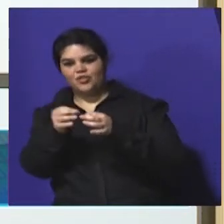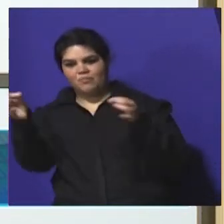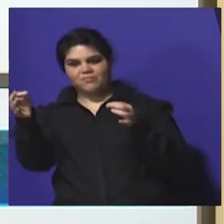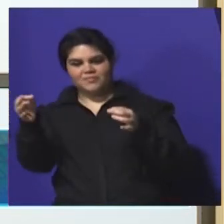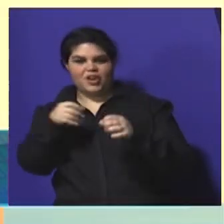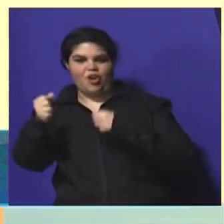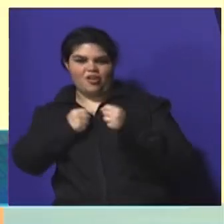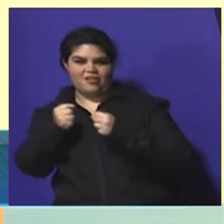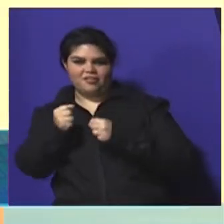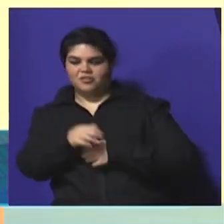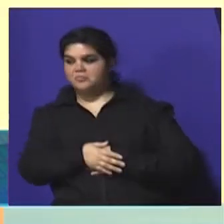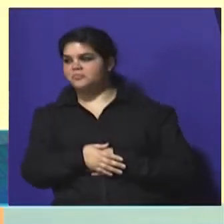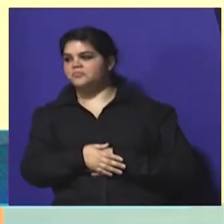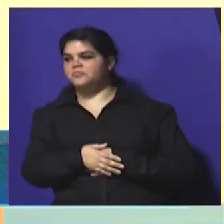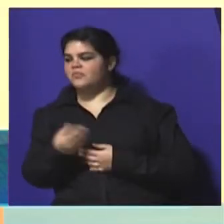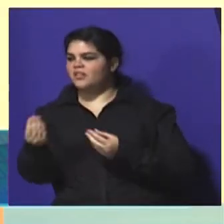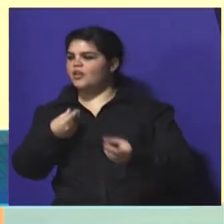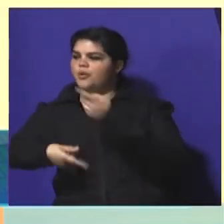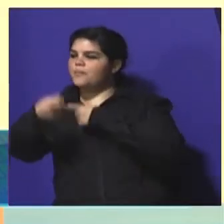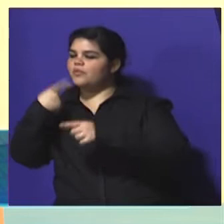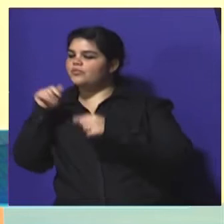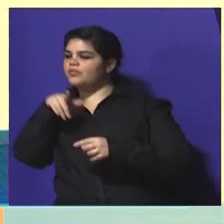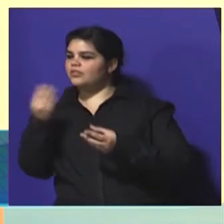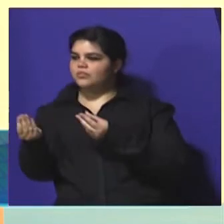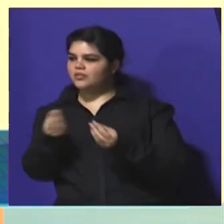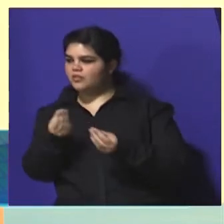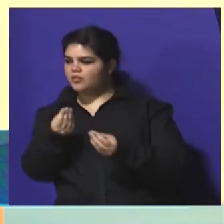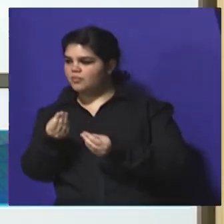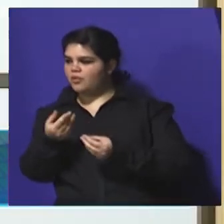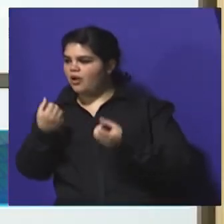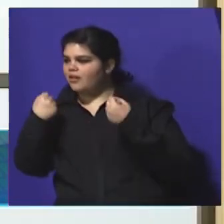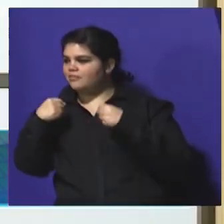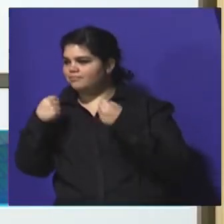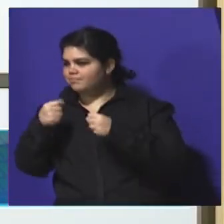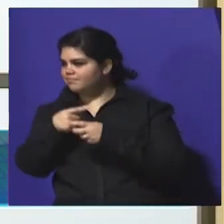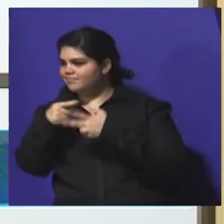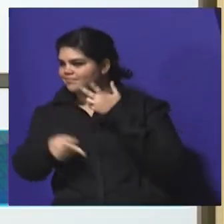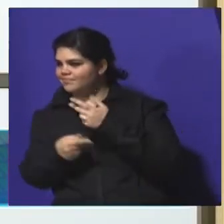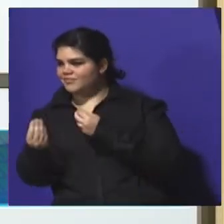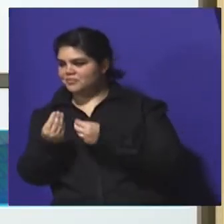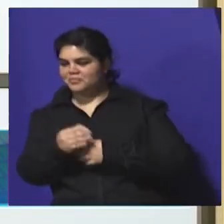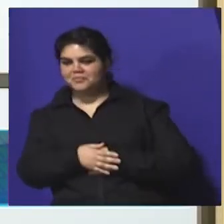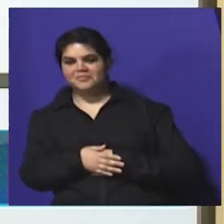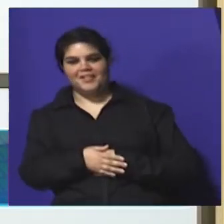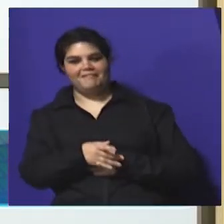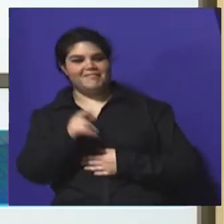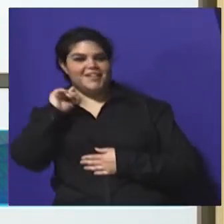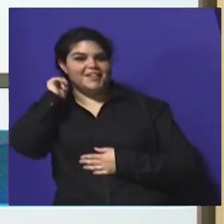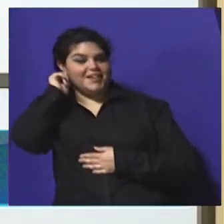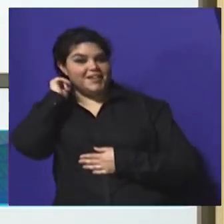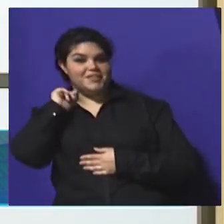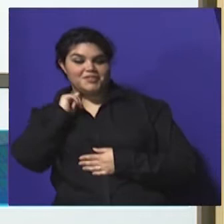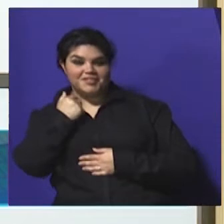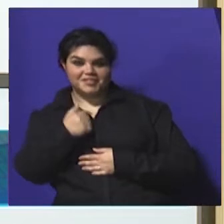único y cómo sigue la historia de rodrigo sendra en esta disciplina bueno como te decía los 13 me pase